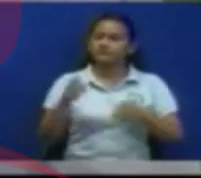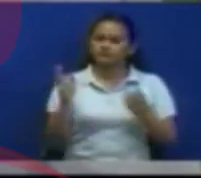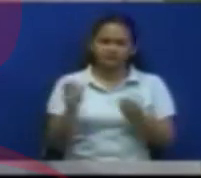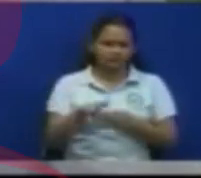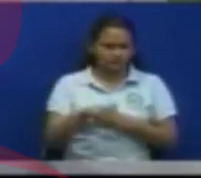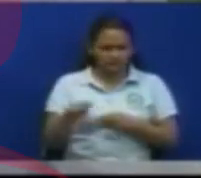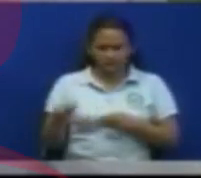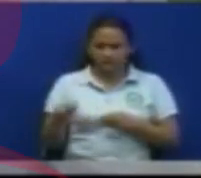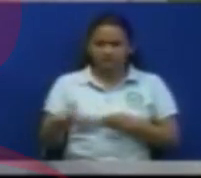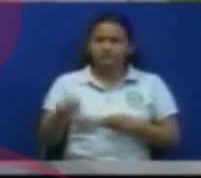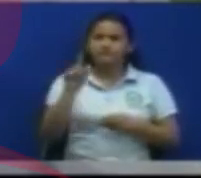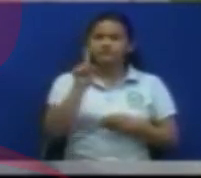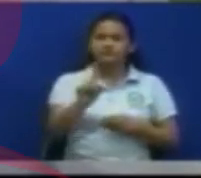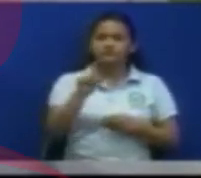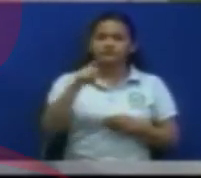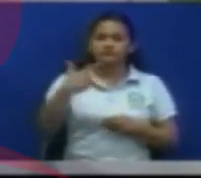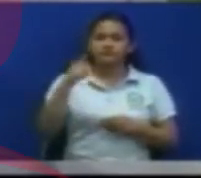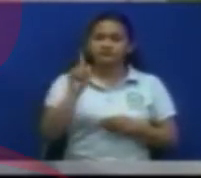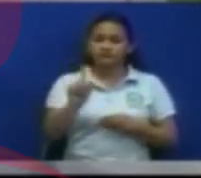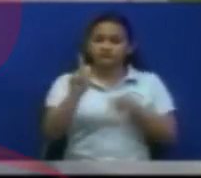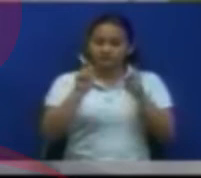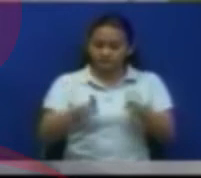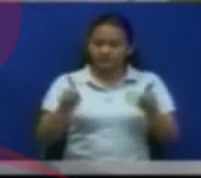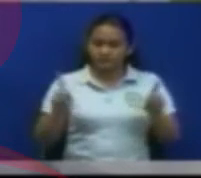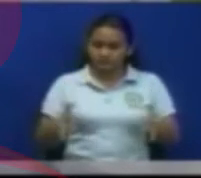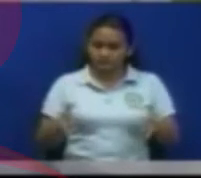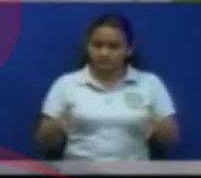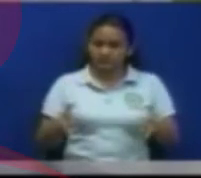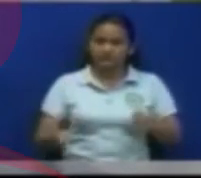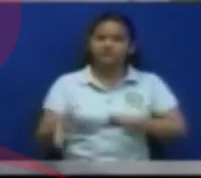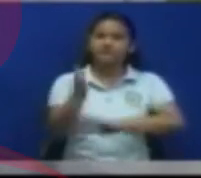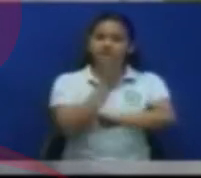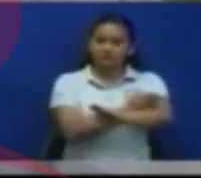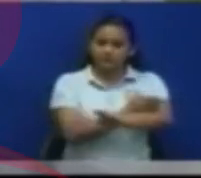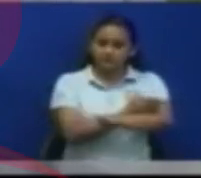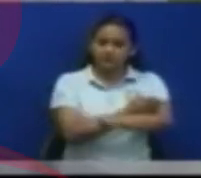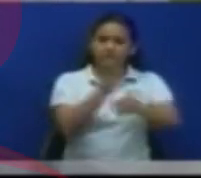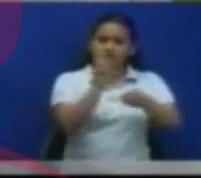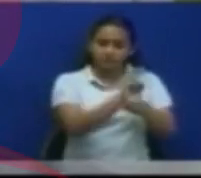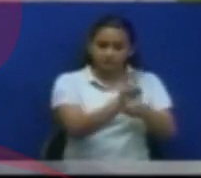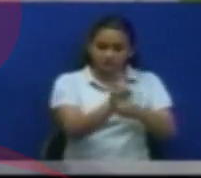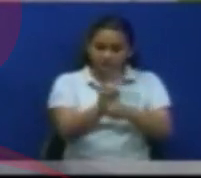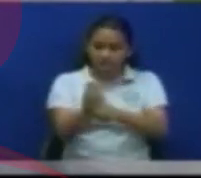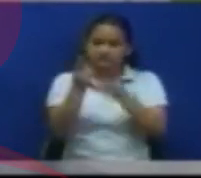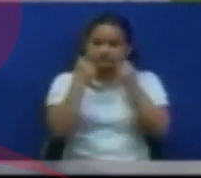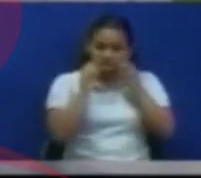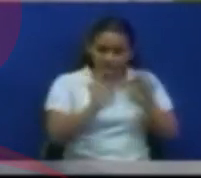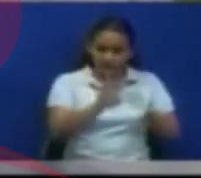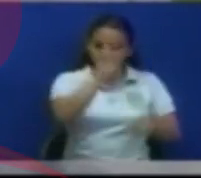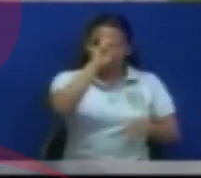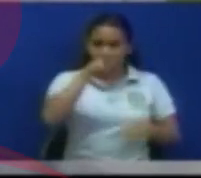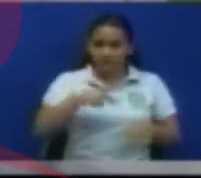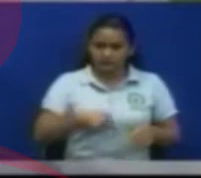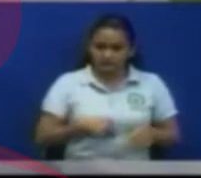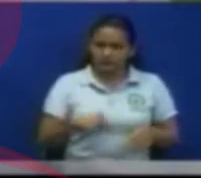forma, 171 personas de las que estaban en seguimiento responsable y cuidadoso